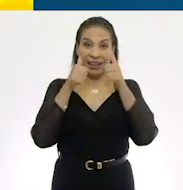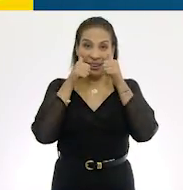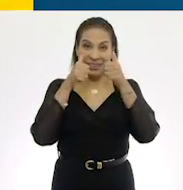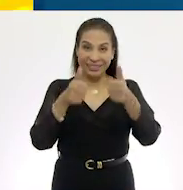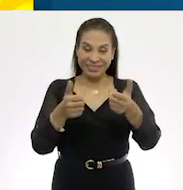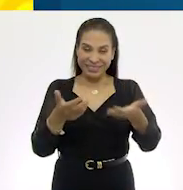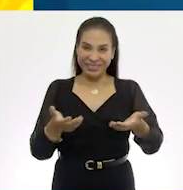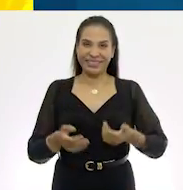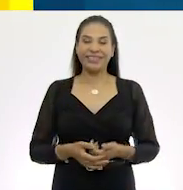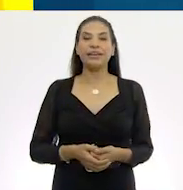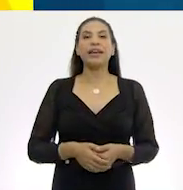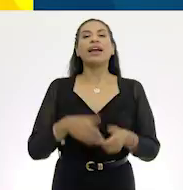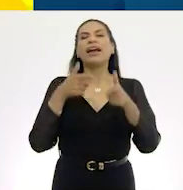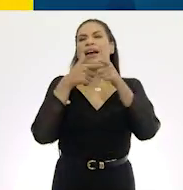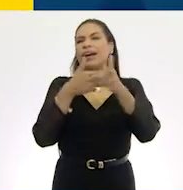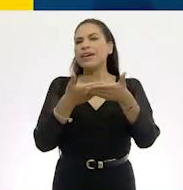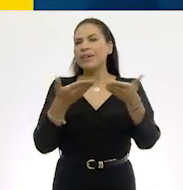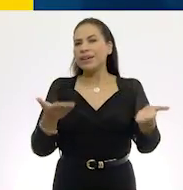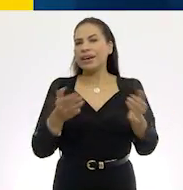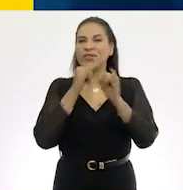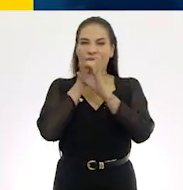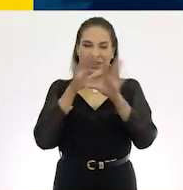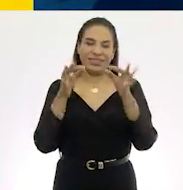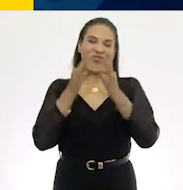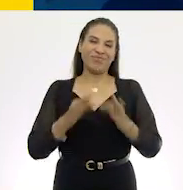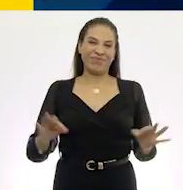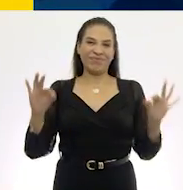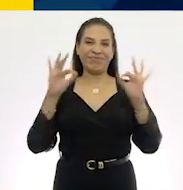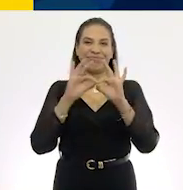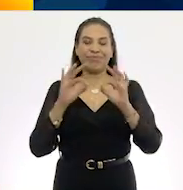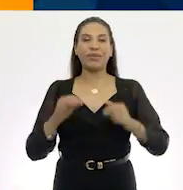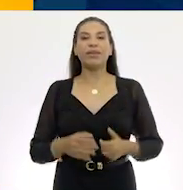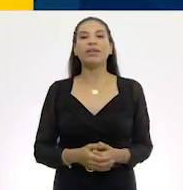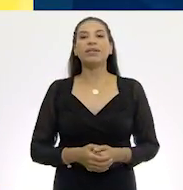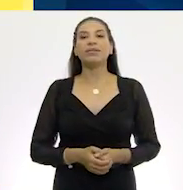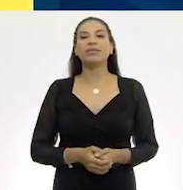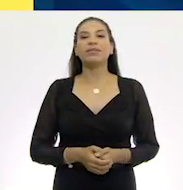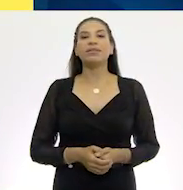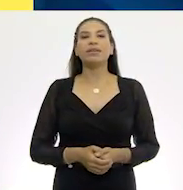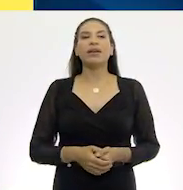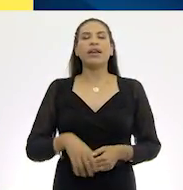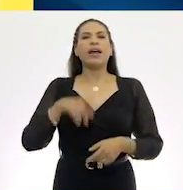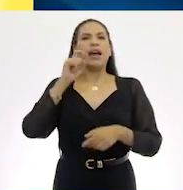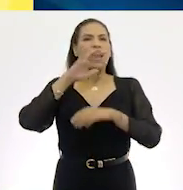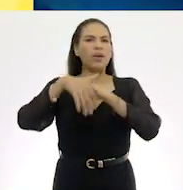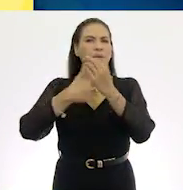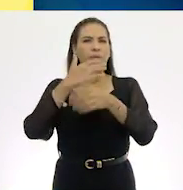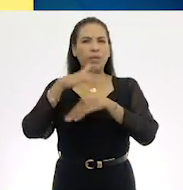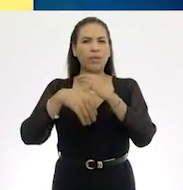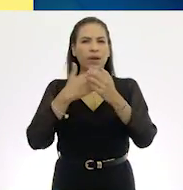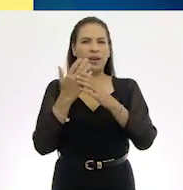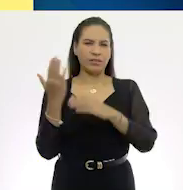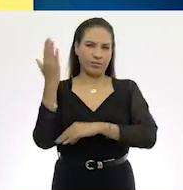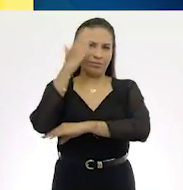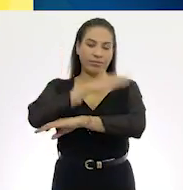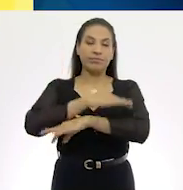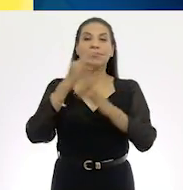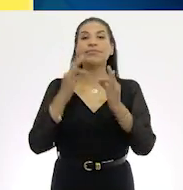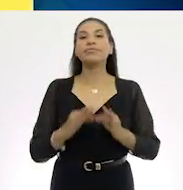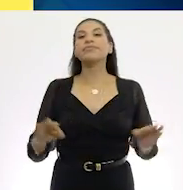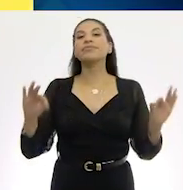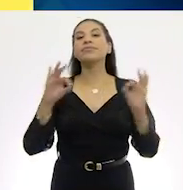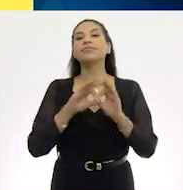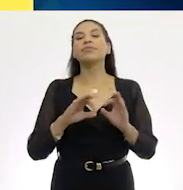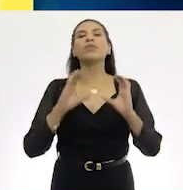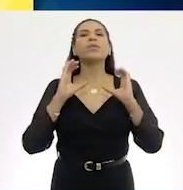¡Atención! ¡Atención! A continuación, información importante. Lavarnos las manos varias veces al día es